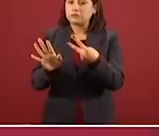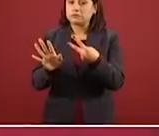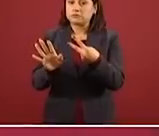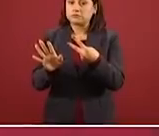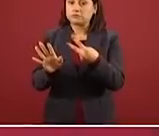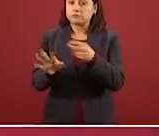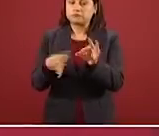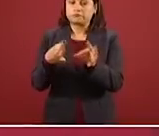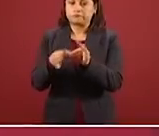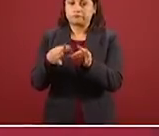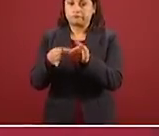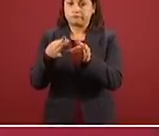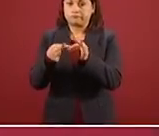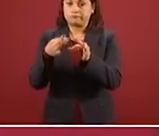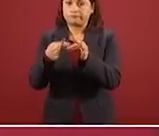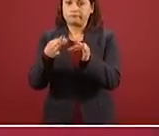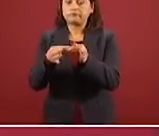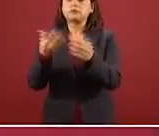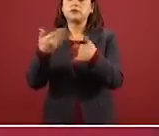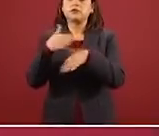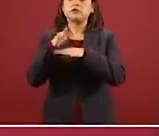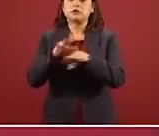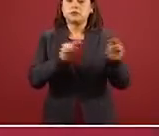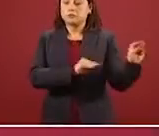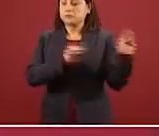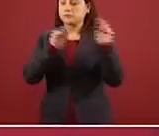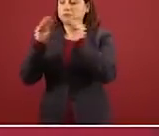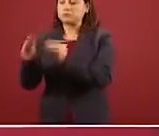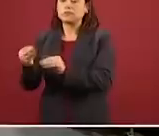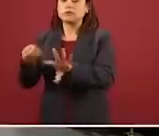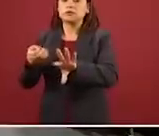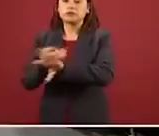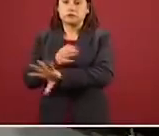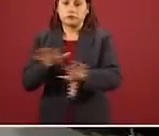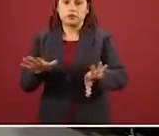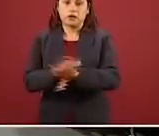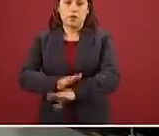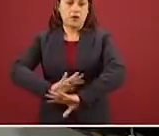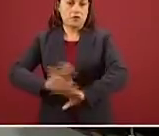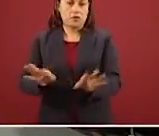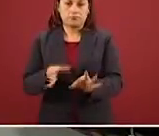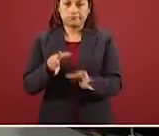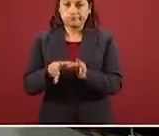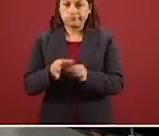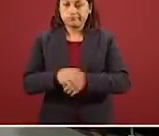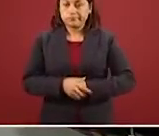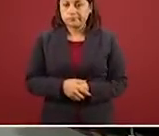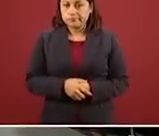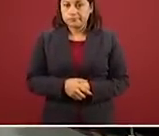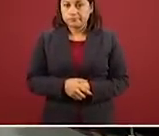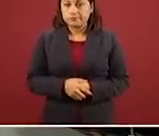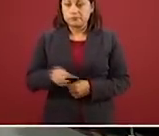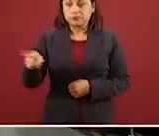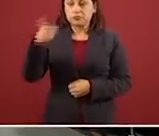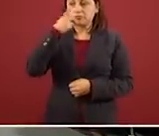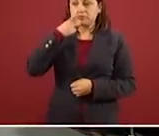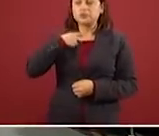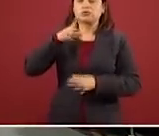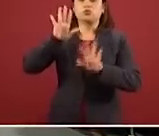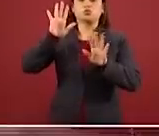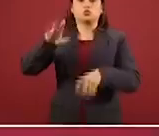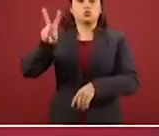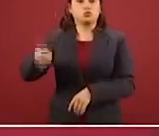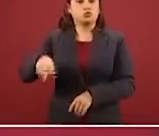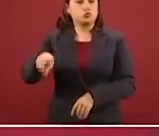atendiendo en los distintos estados del país. Qué bien que recuerdas eso, porque ese es un